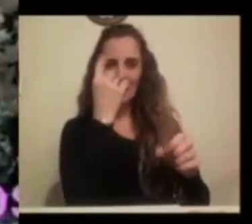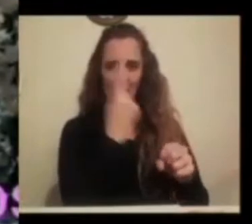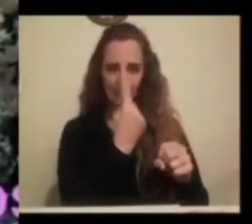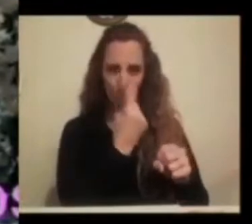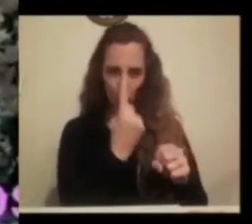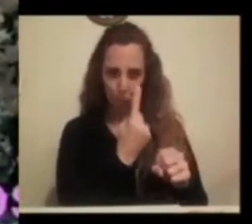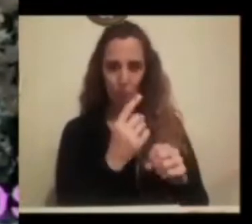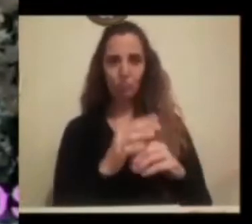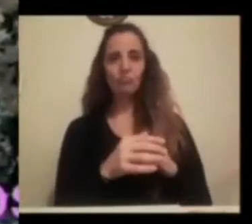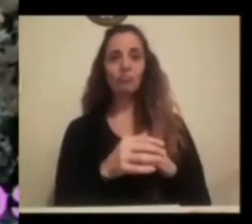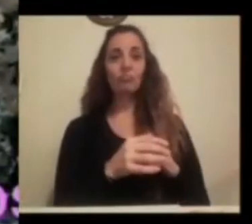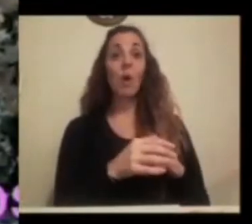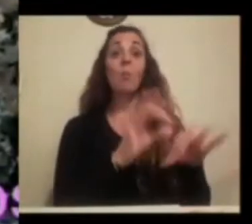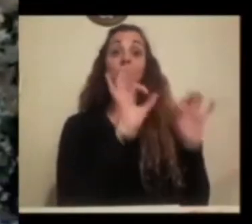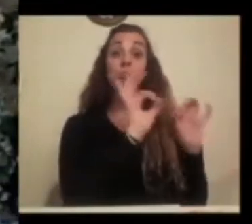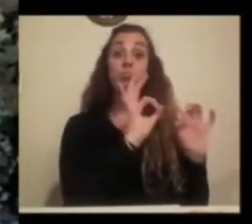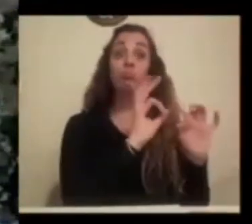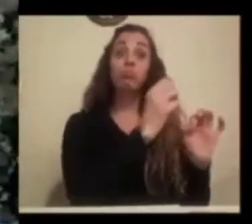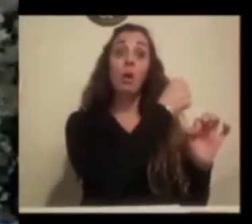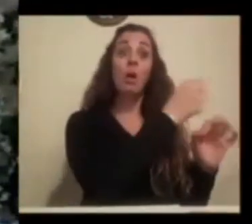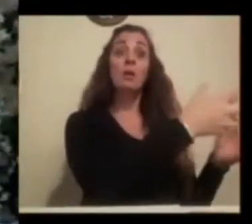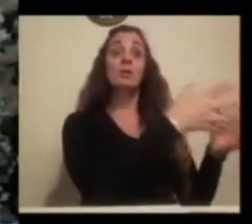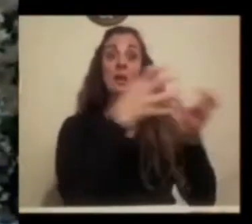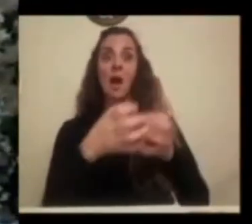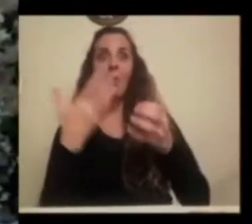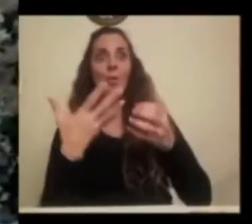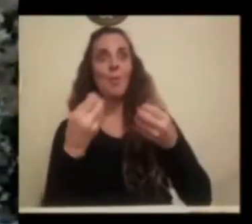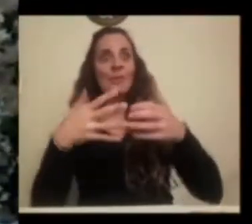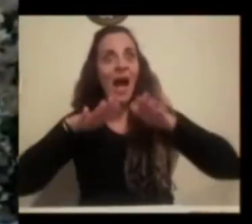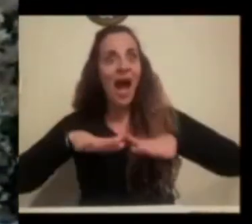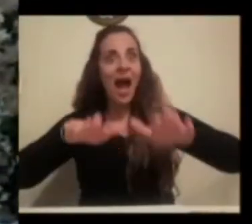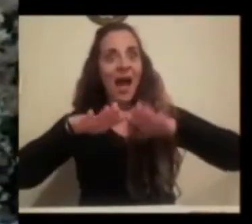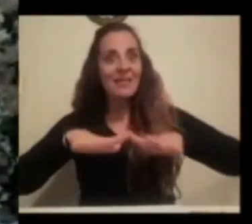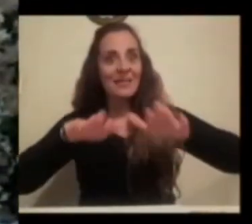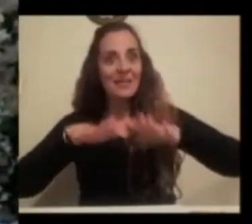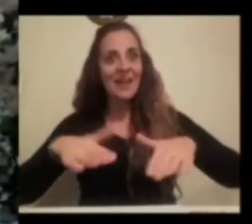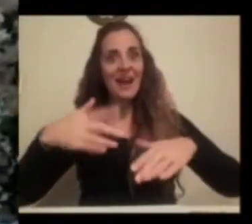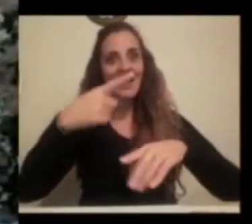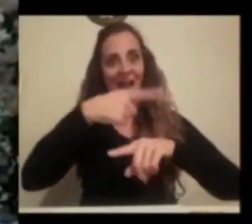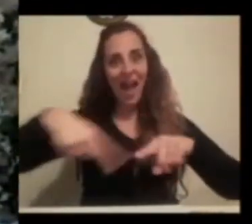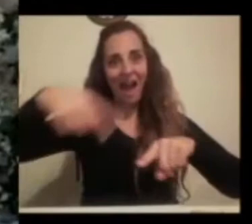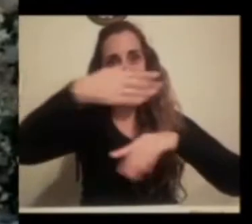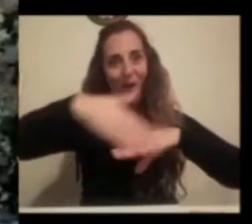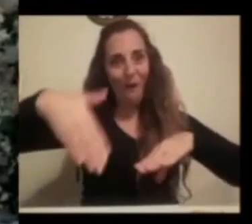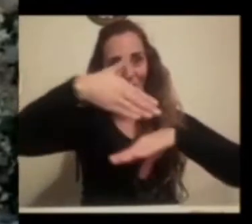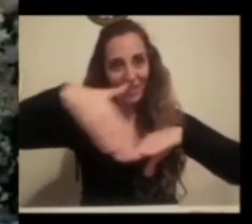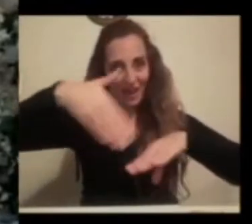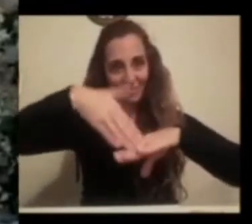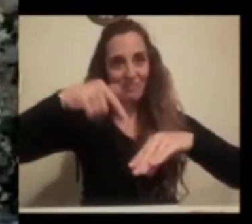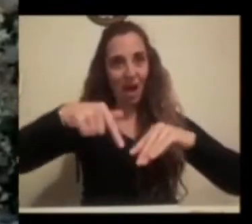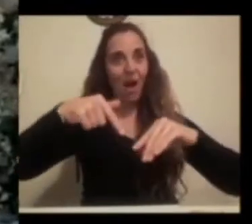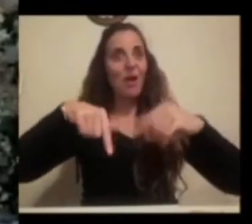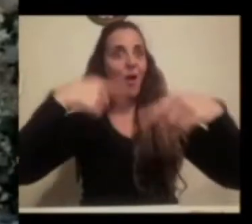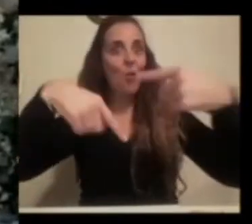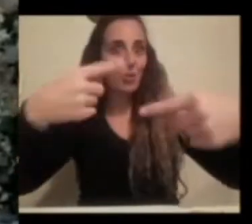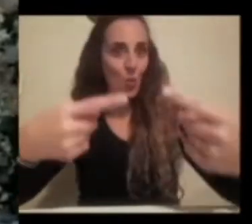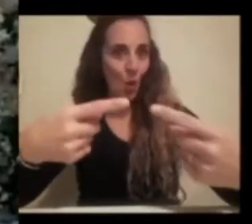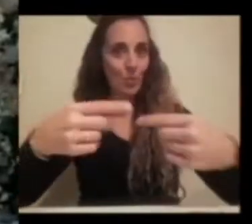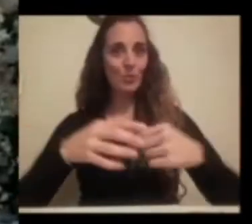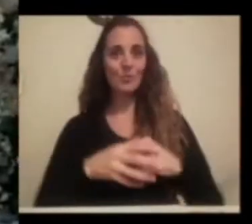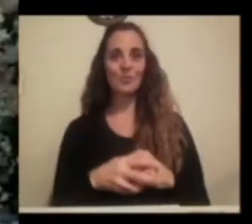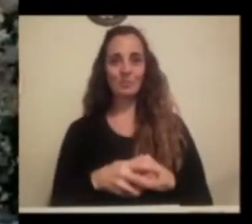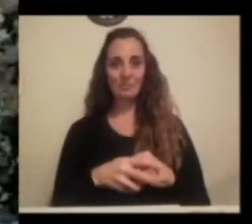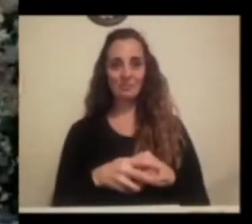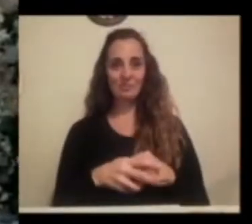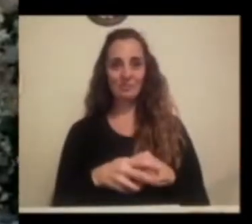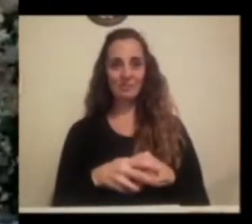por lo menos 20 minutos. Cuando sacamos de la heladera ya podemos empezar a estirar y a cortar, ¿sí? Un ratito